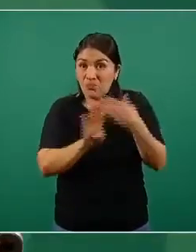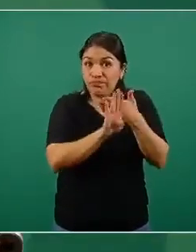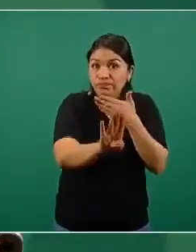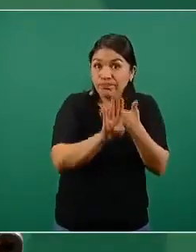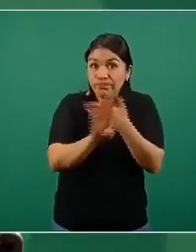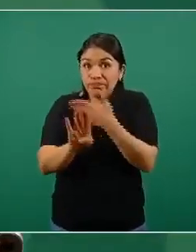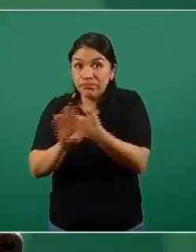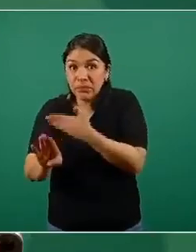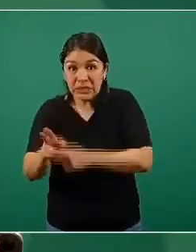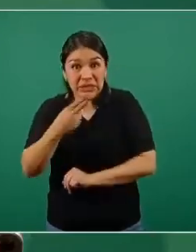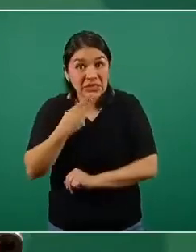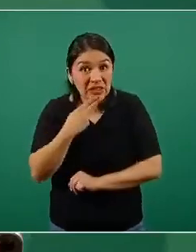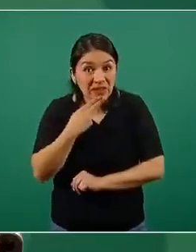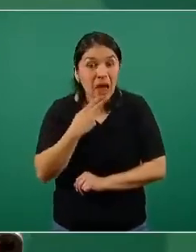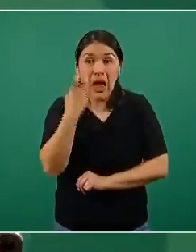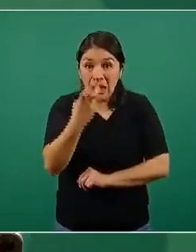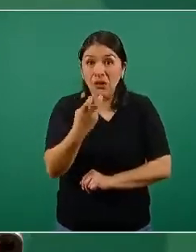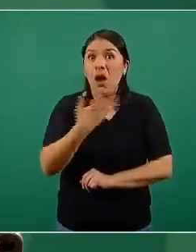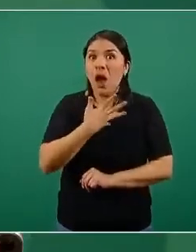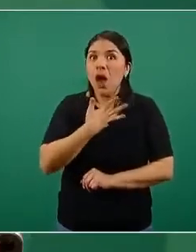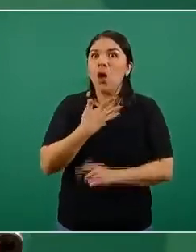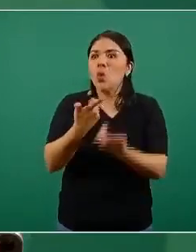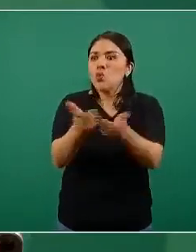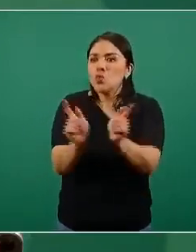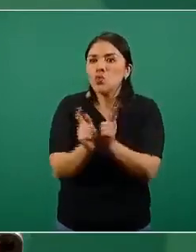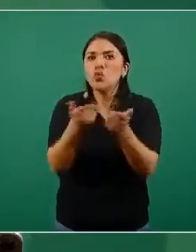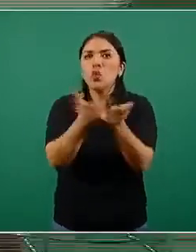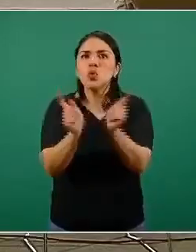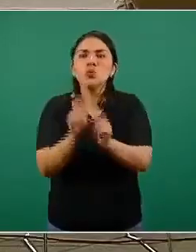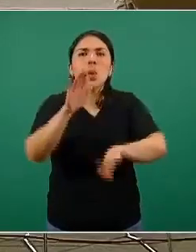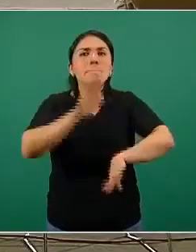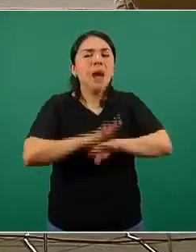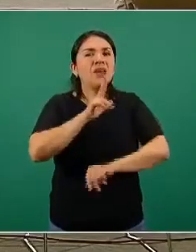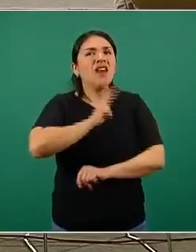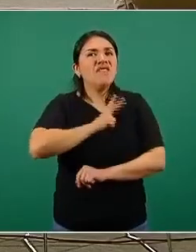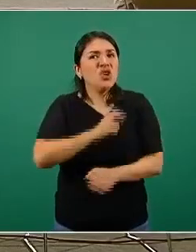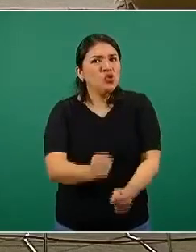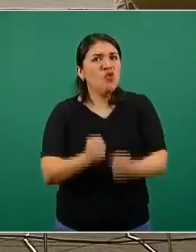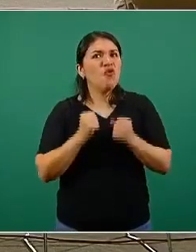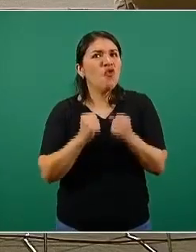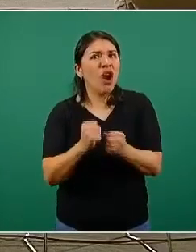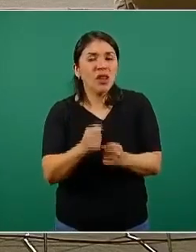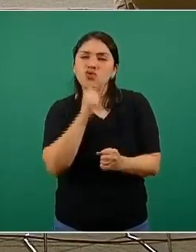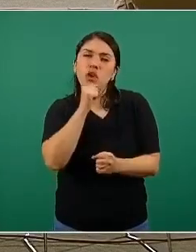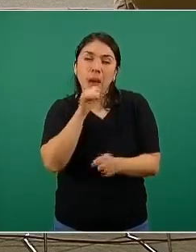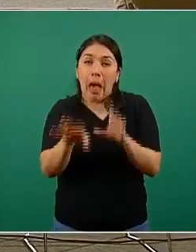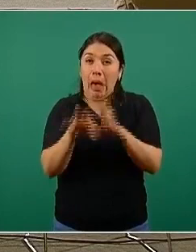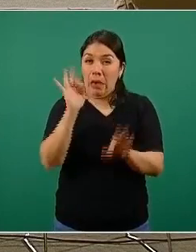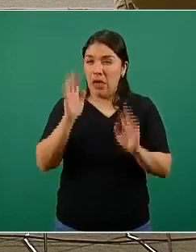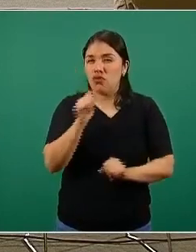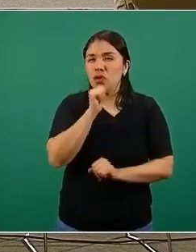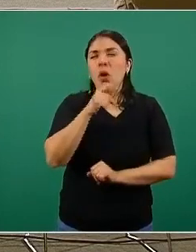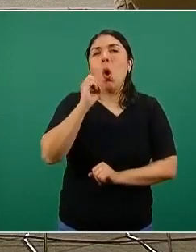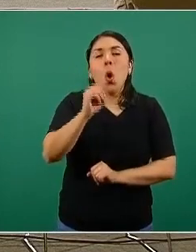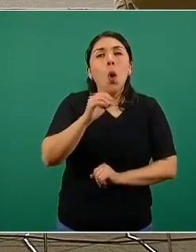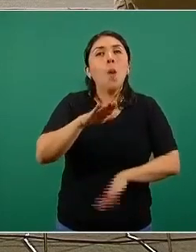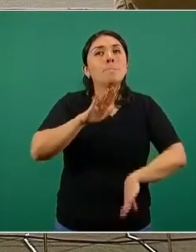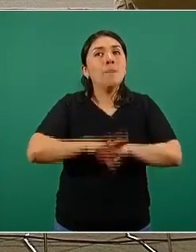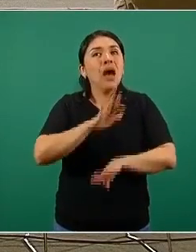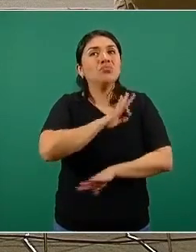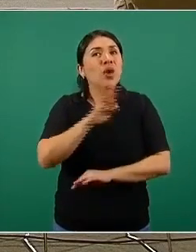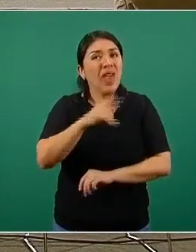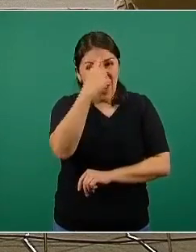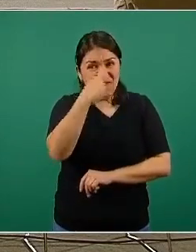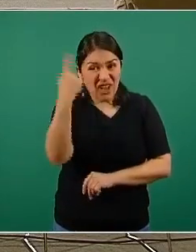cuando tenemos potenciales cepas, que sean o más virulentas, que aún no se han encontrado, o que sean de mayor capacidad de